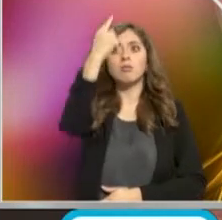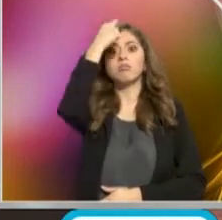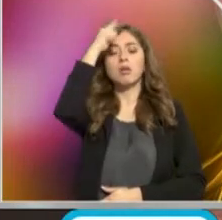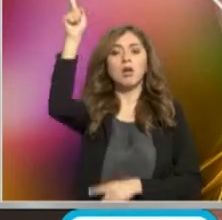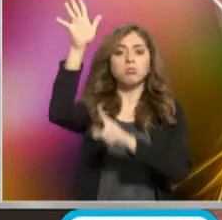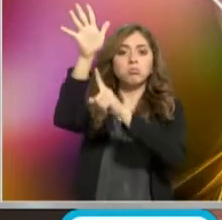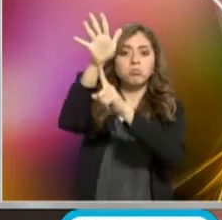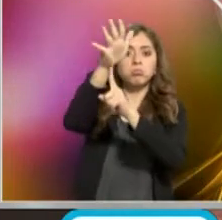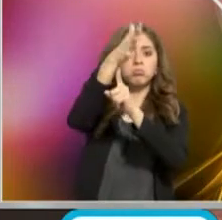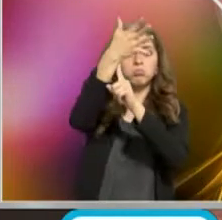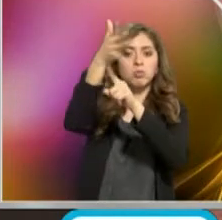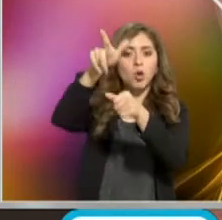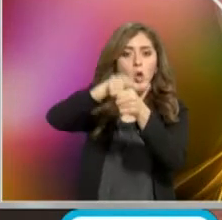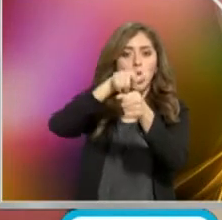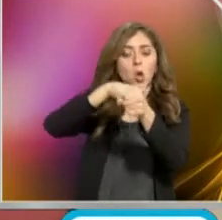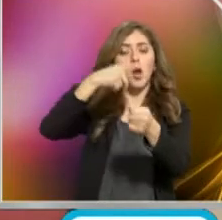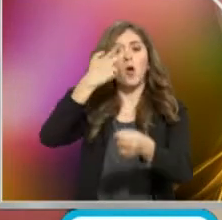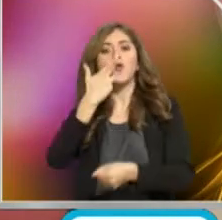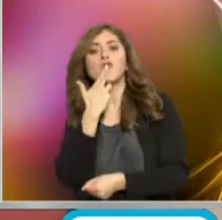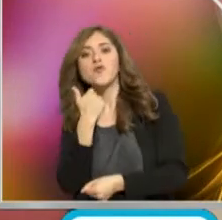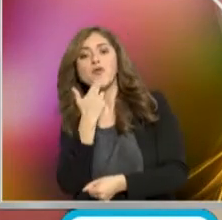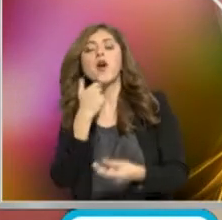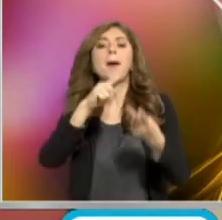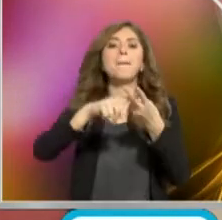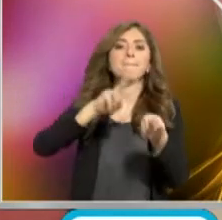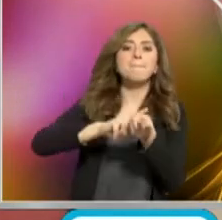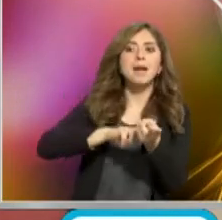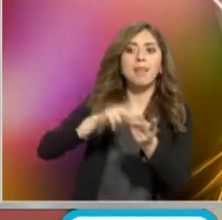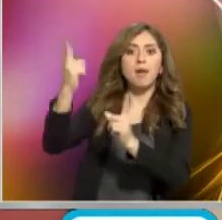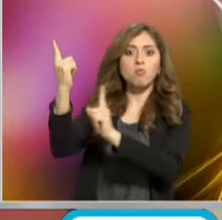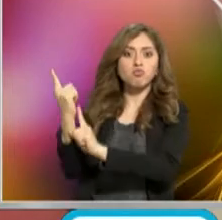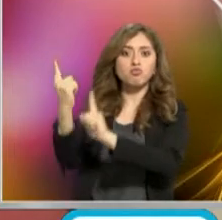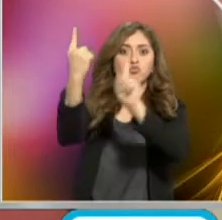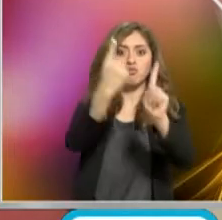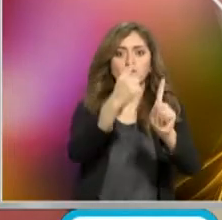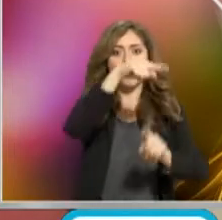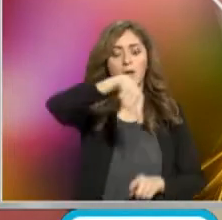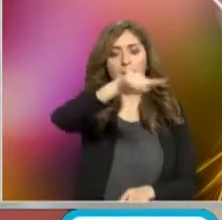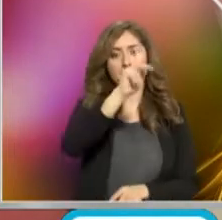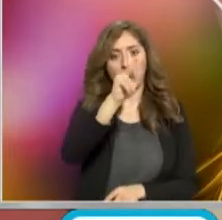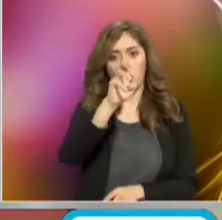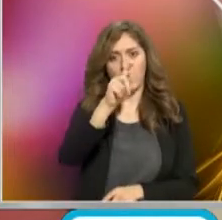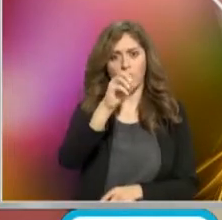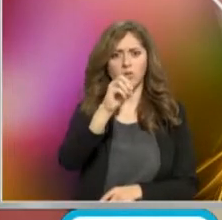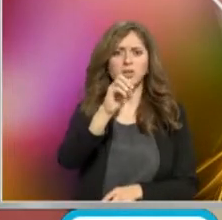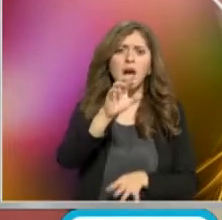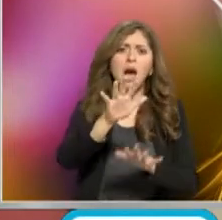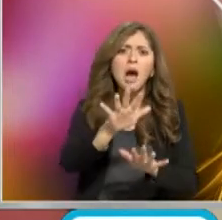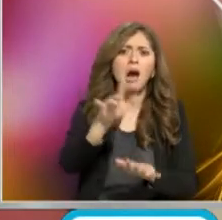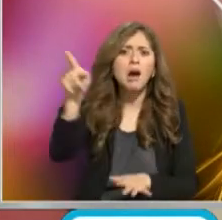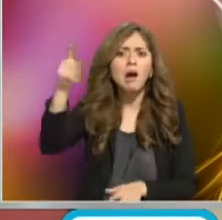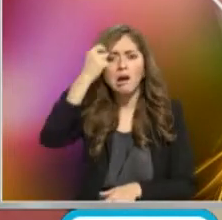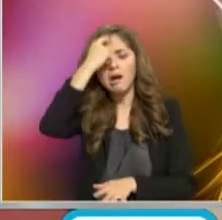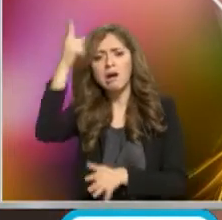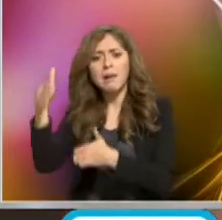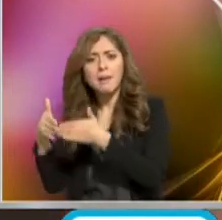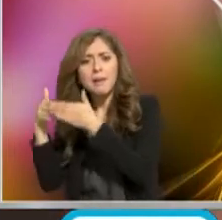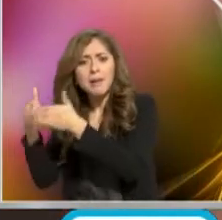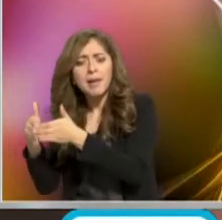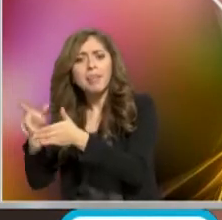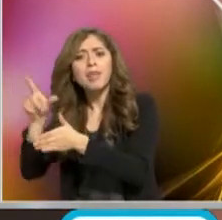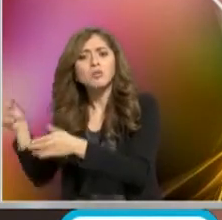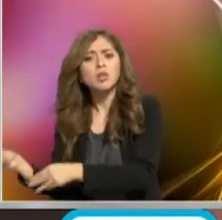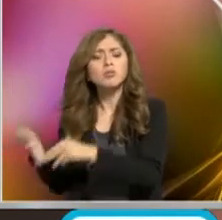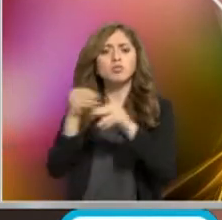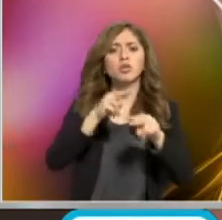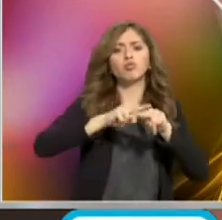rojas y verdes, ¿sí? En los puertos. Entonces es marítimo el origen del semáforo. Es marítimo, y de marítimo pasó a los trenes. A los